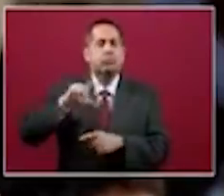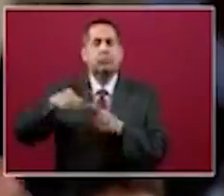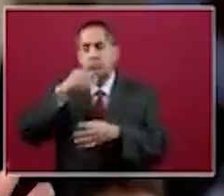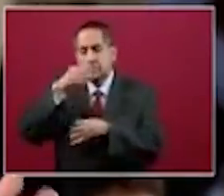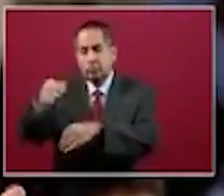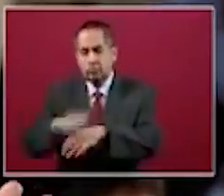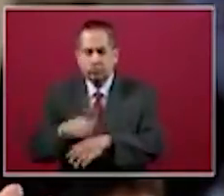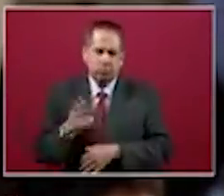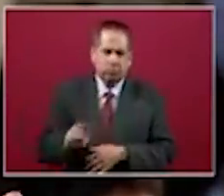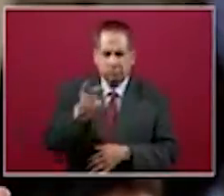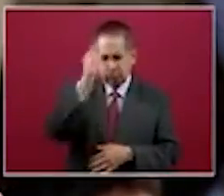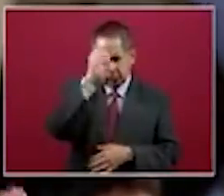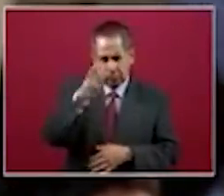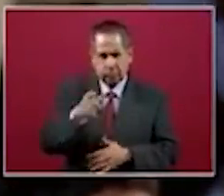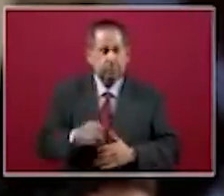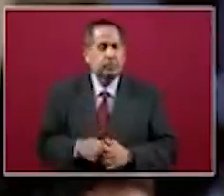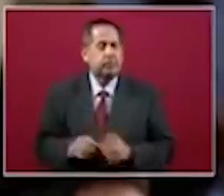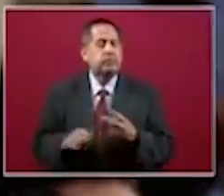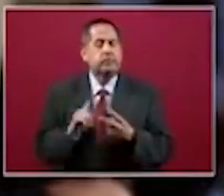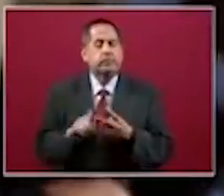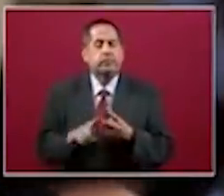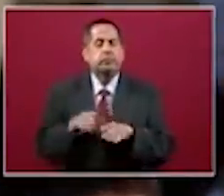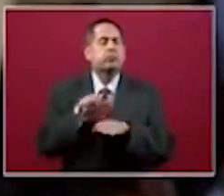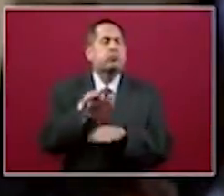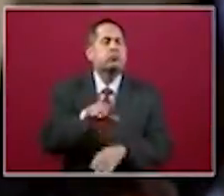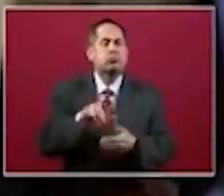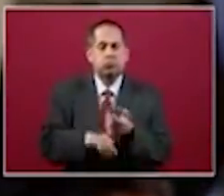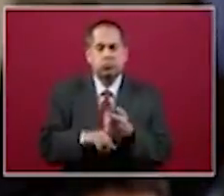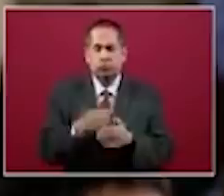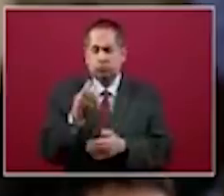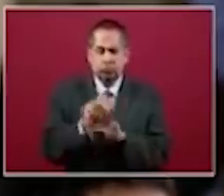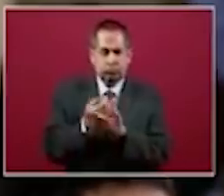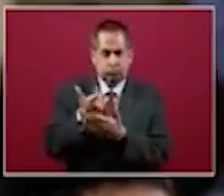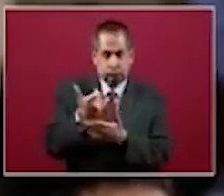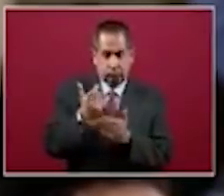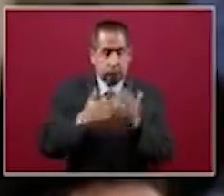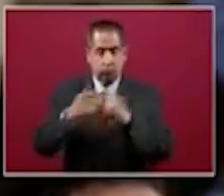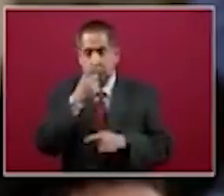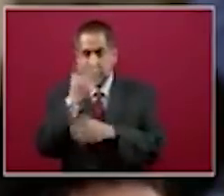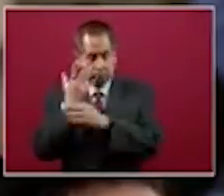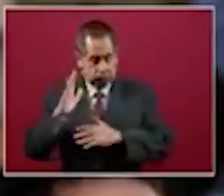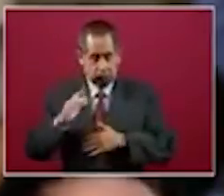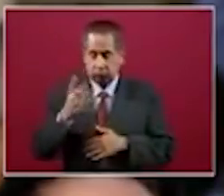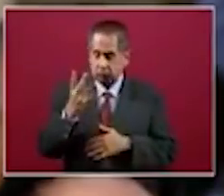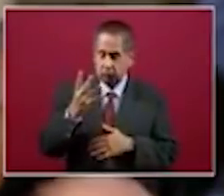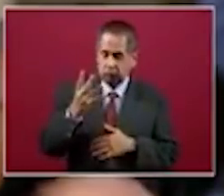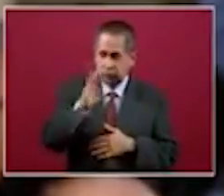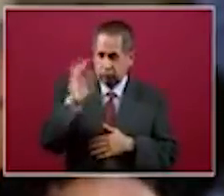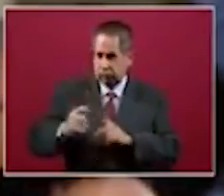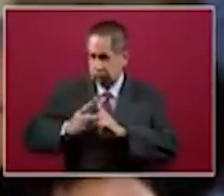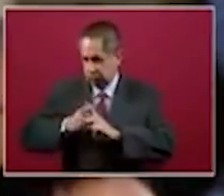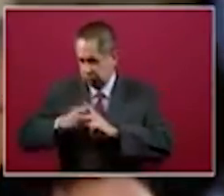conocer. Le pregunto su opinión al respecto. Y la segunda, sobre el crecimiento económico, usted promete un 4%, es